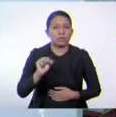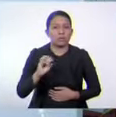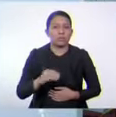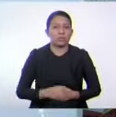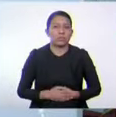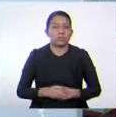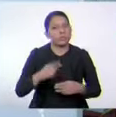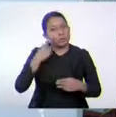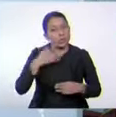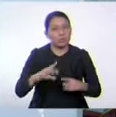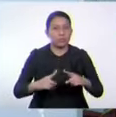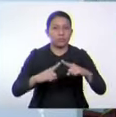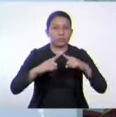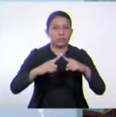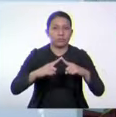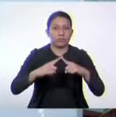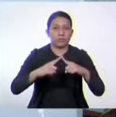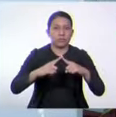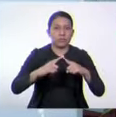le corresponde un carbono.